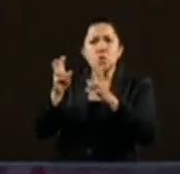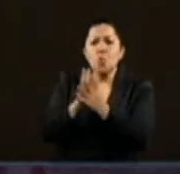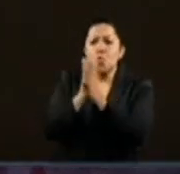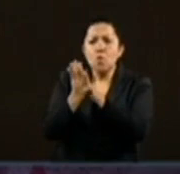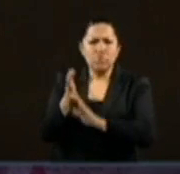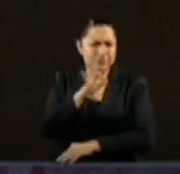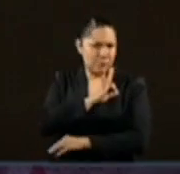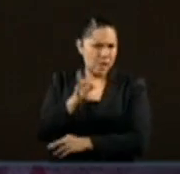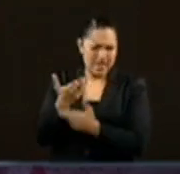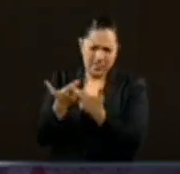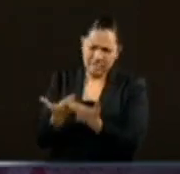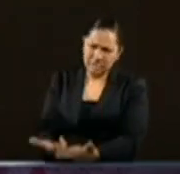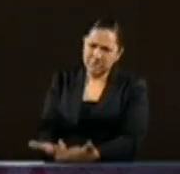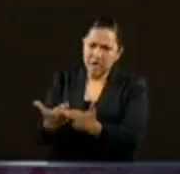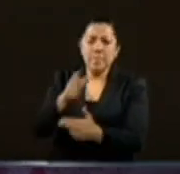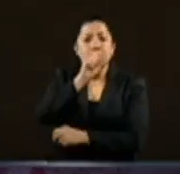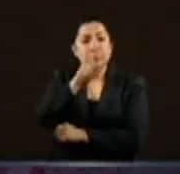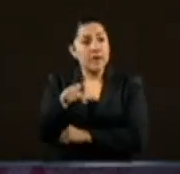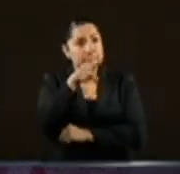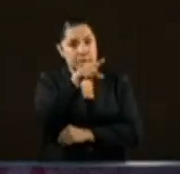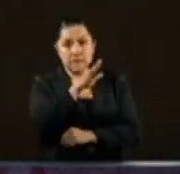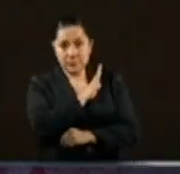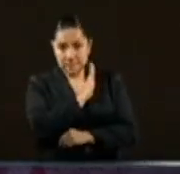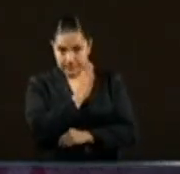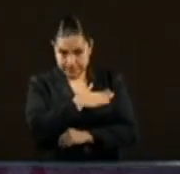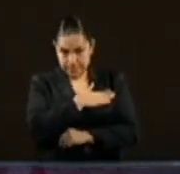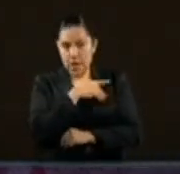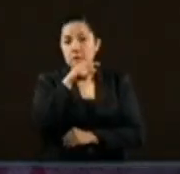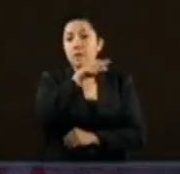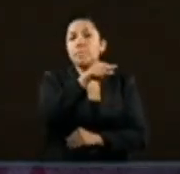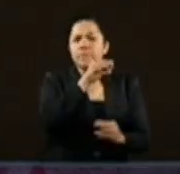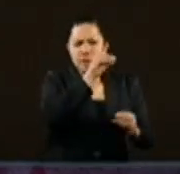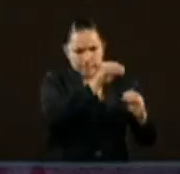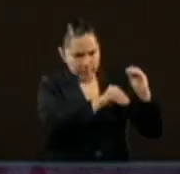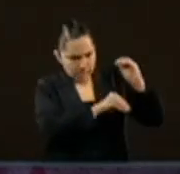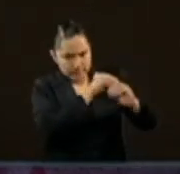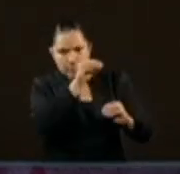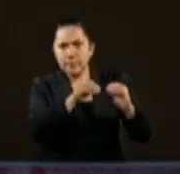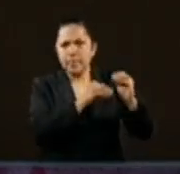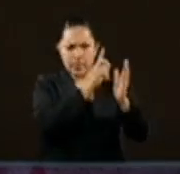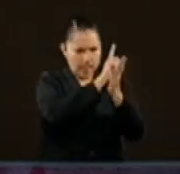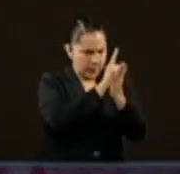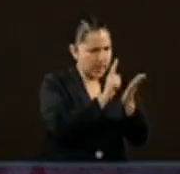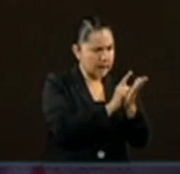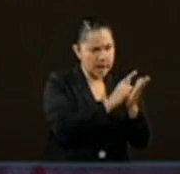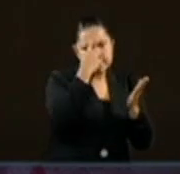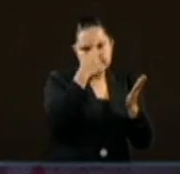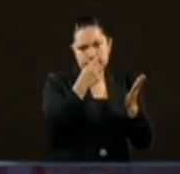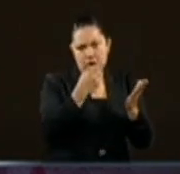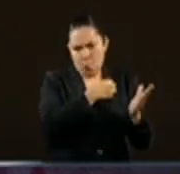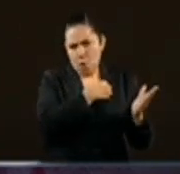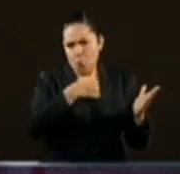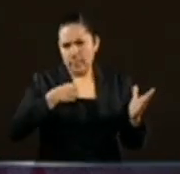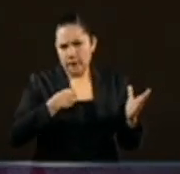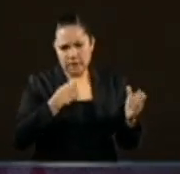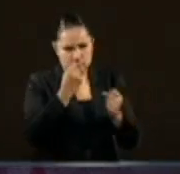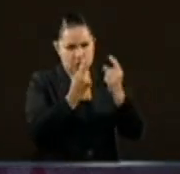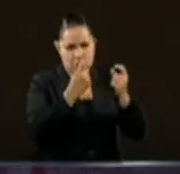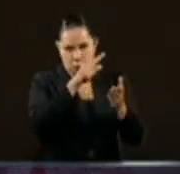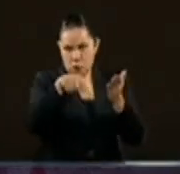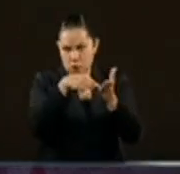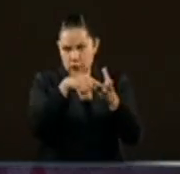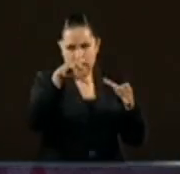medidas para promover la instalación y, por supuesto, volver también obligatorio en ciertos espacios la